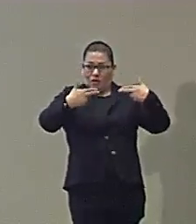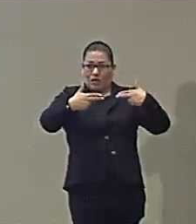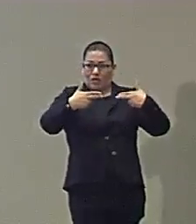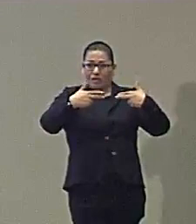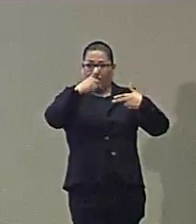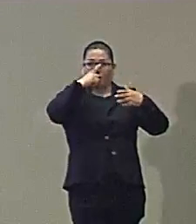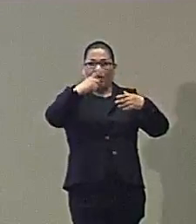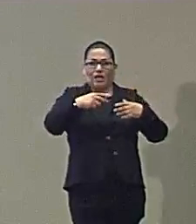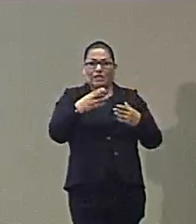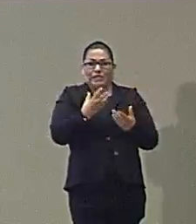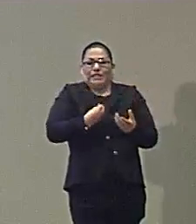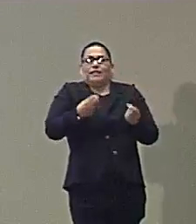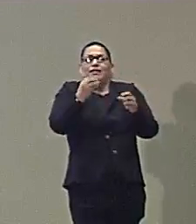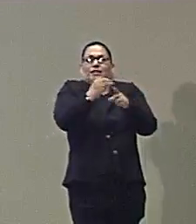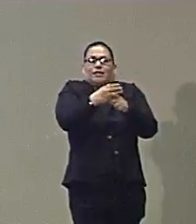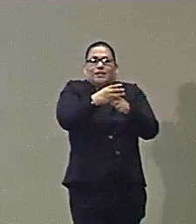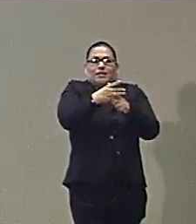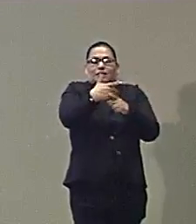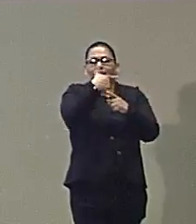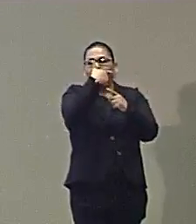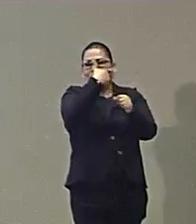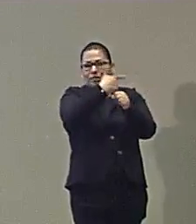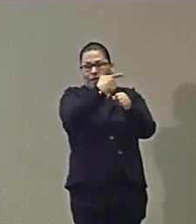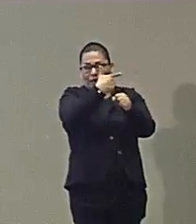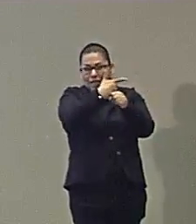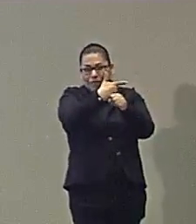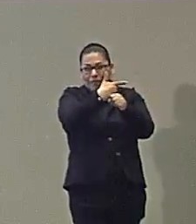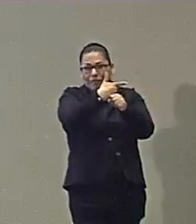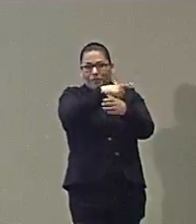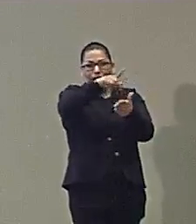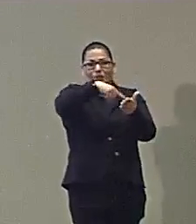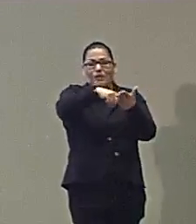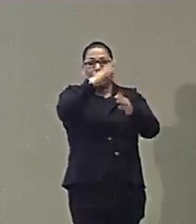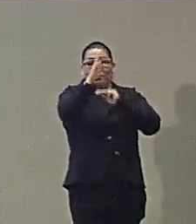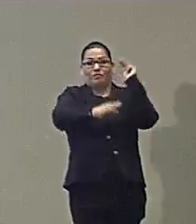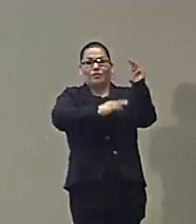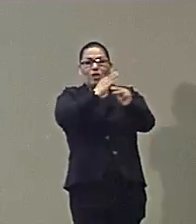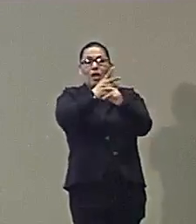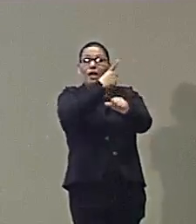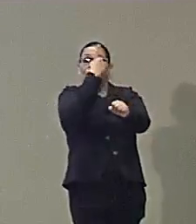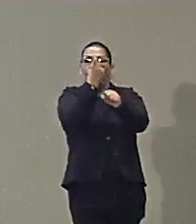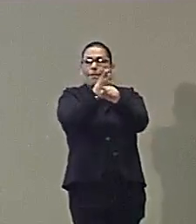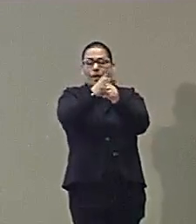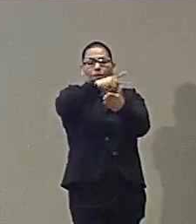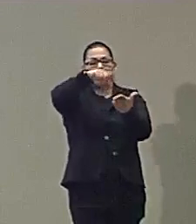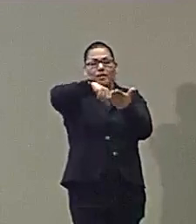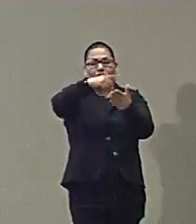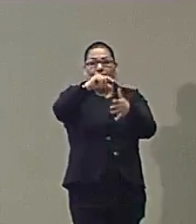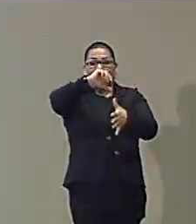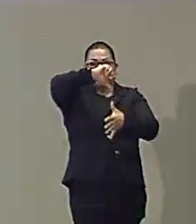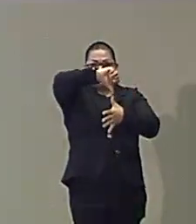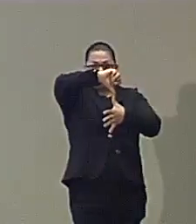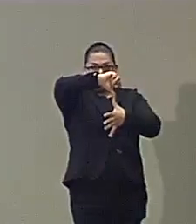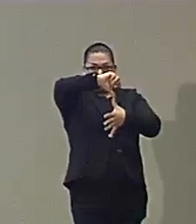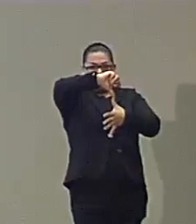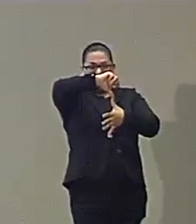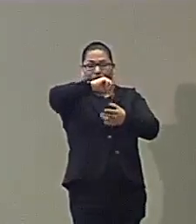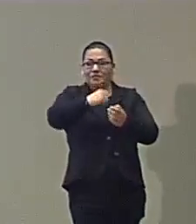en el séptimo lugar mundial de la lista y en el primer lugar de américa latina'